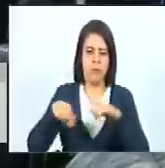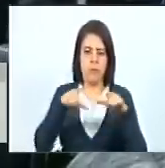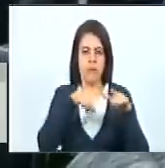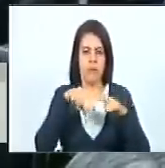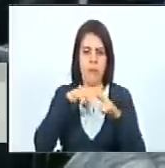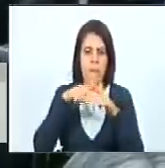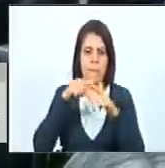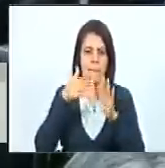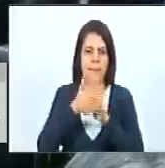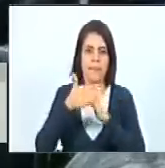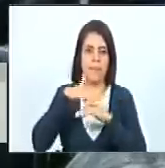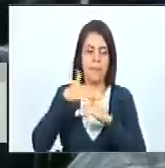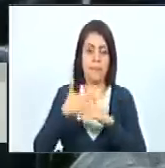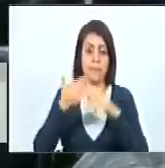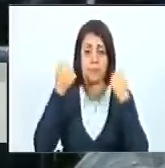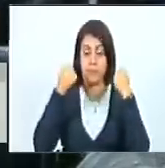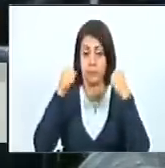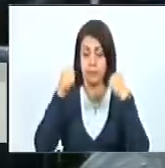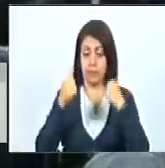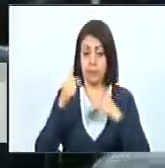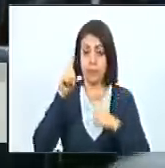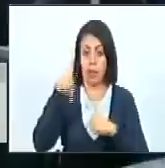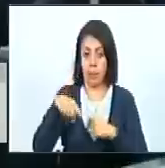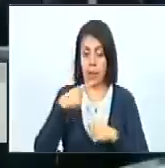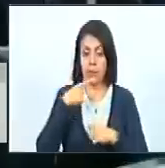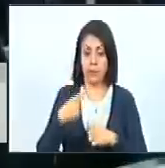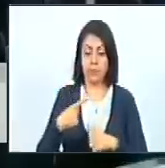en la zona y practican,